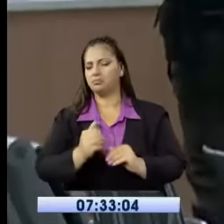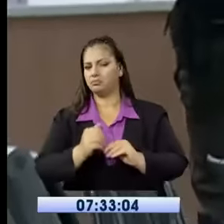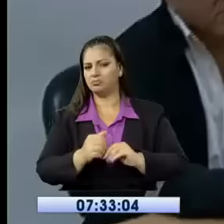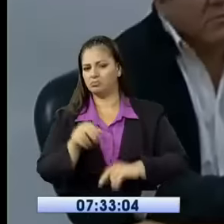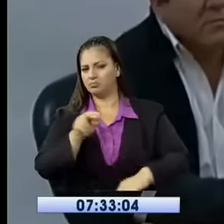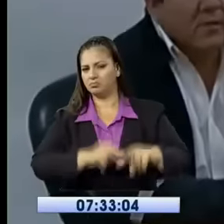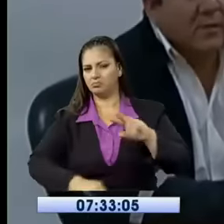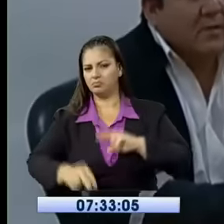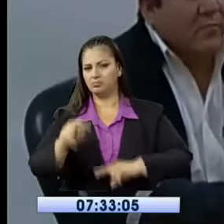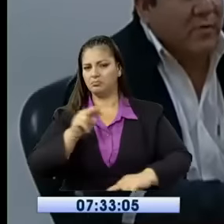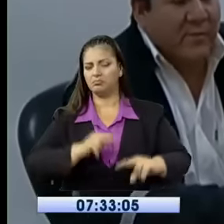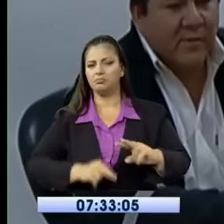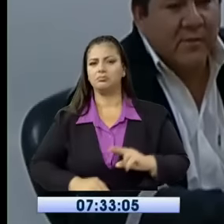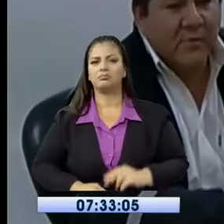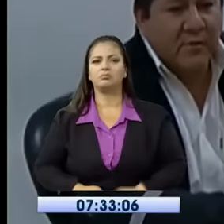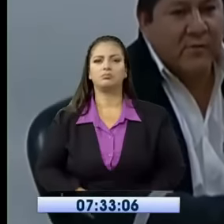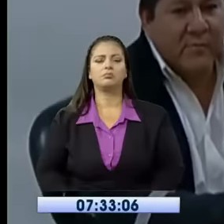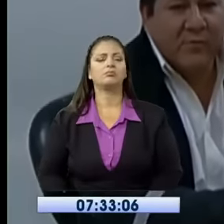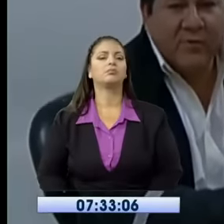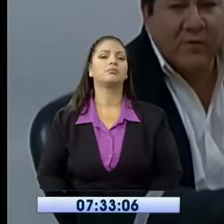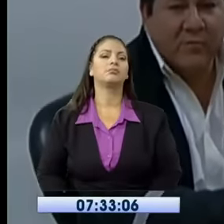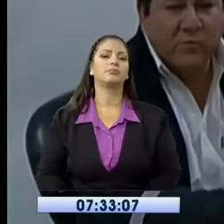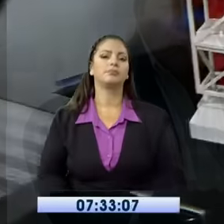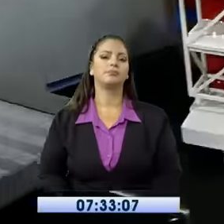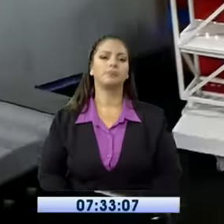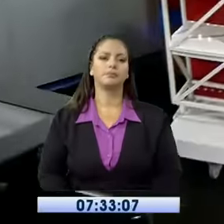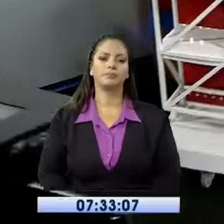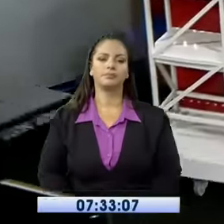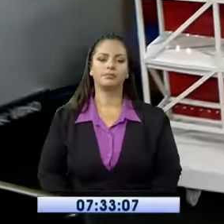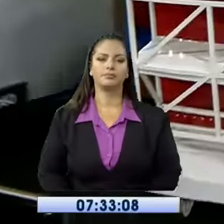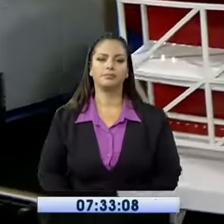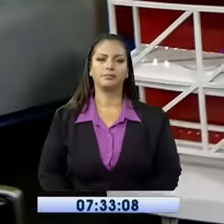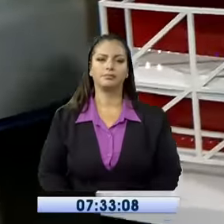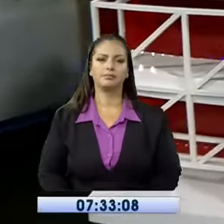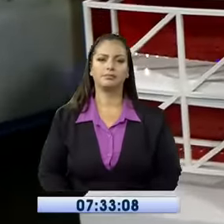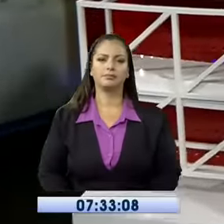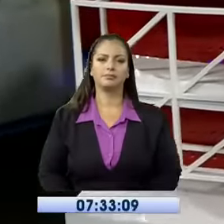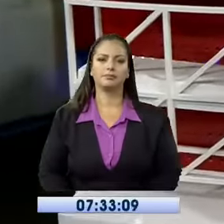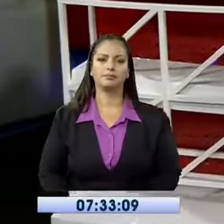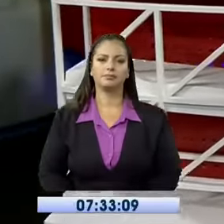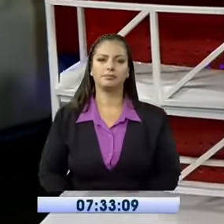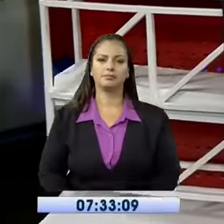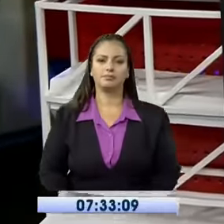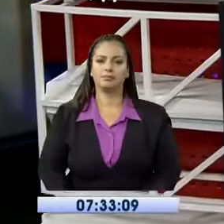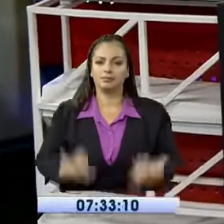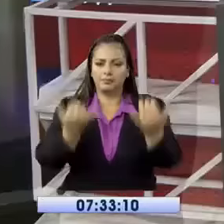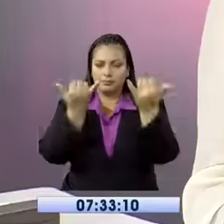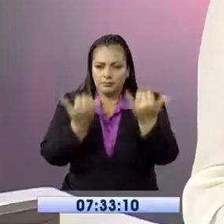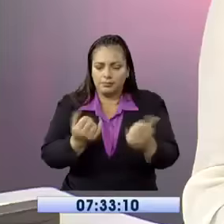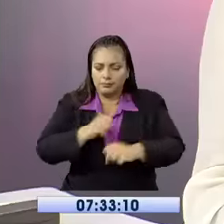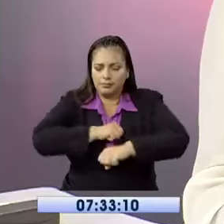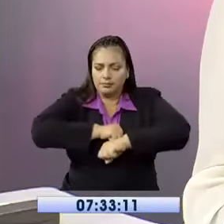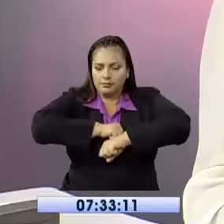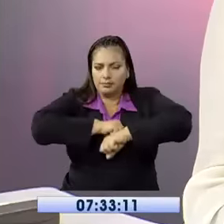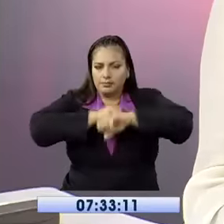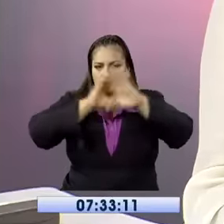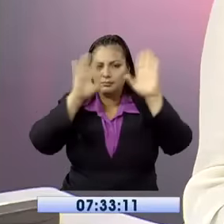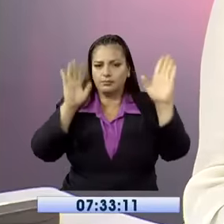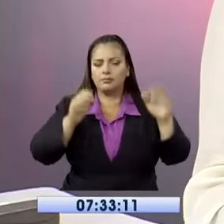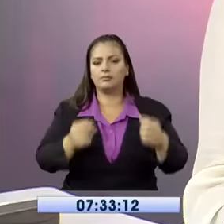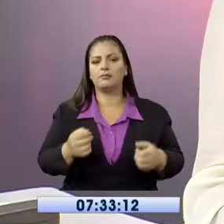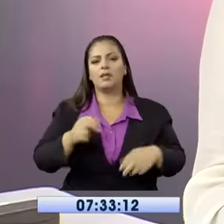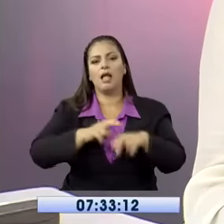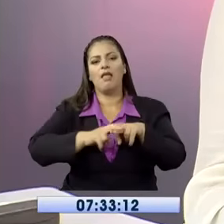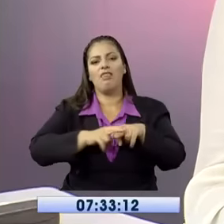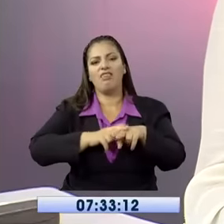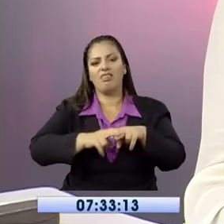informó Jorge Salazar y esta madrugada un taxi cayó a una zanja el hecho se registró